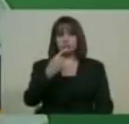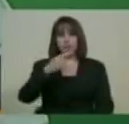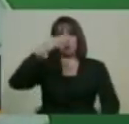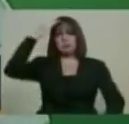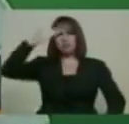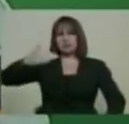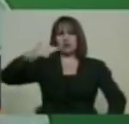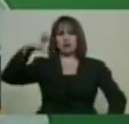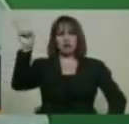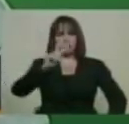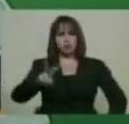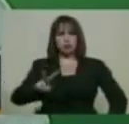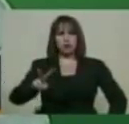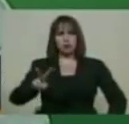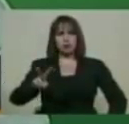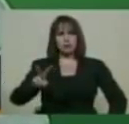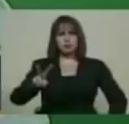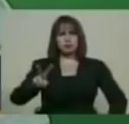militares de Venezuela,